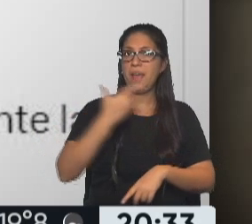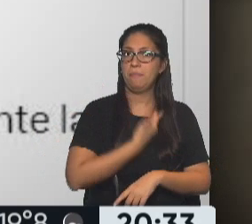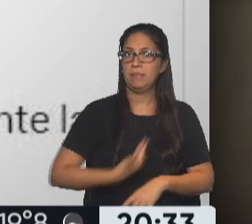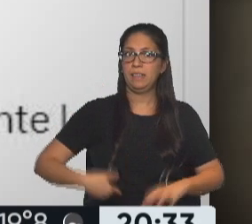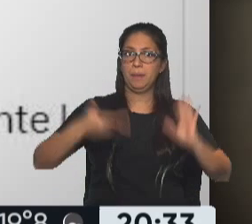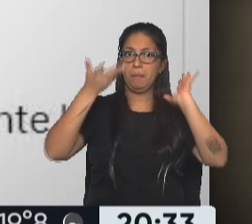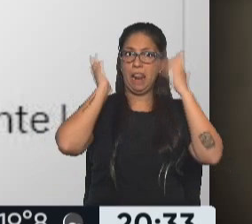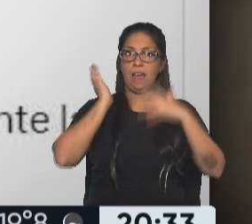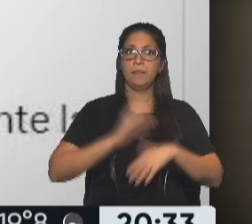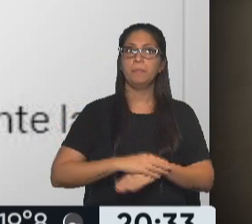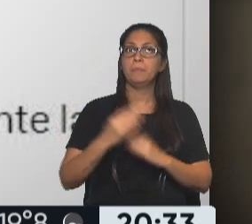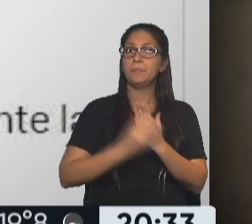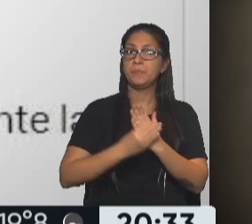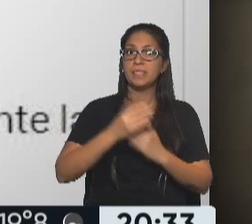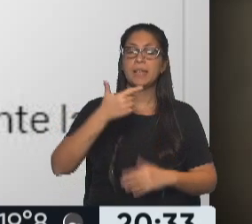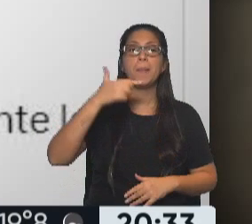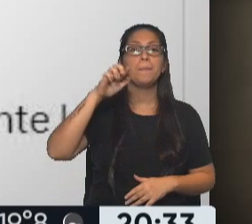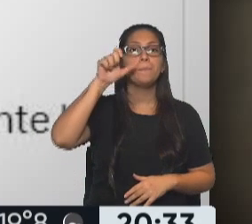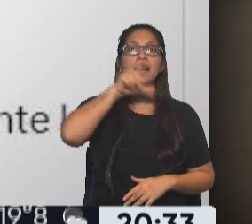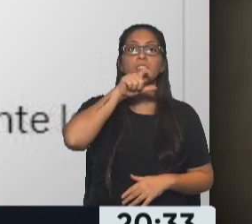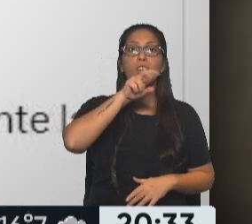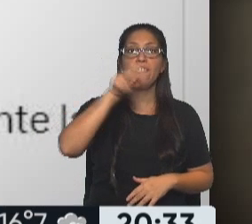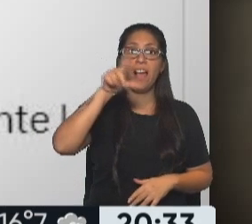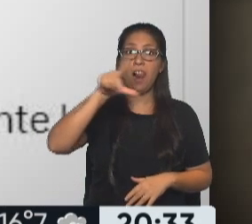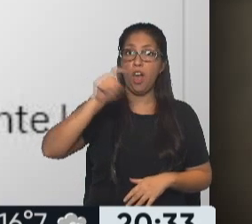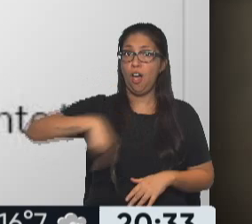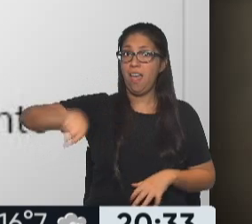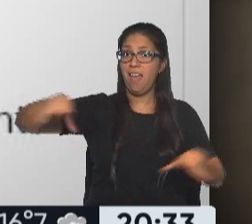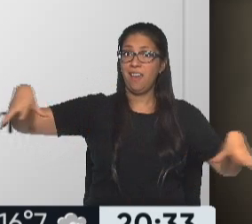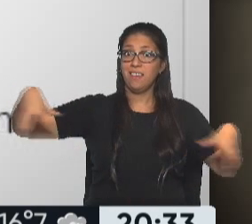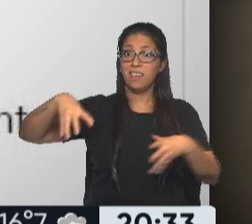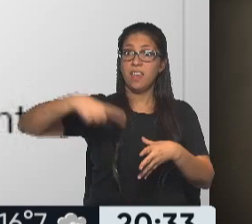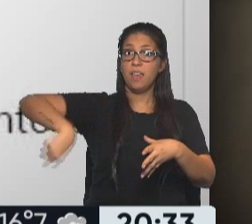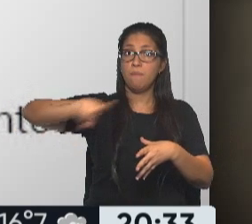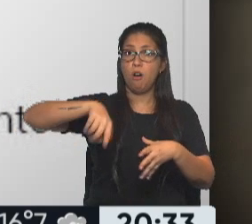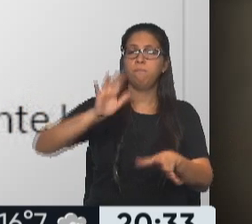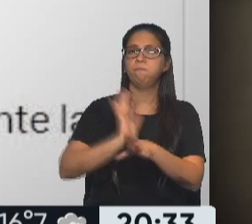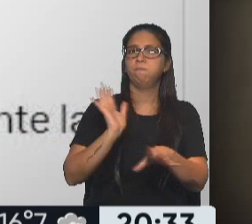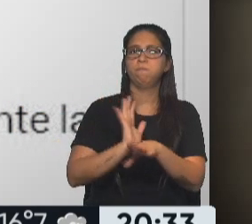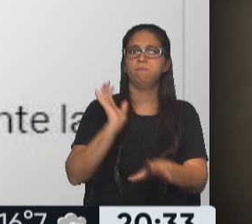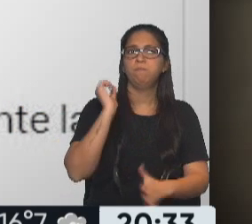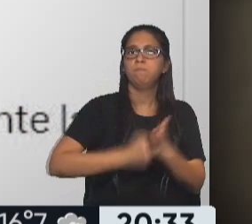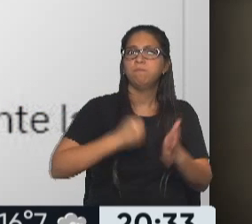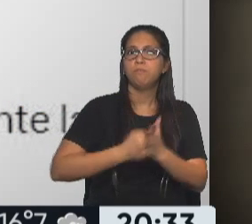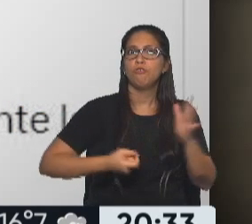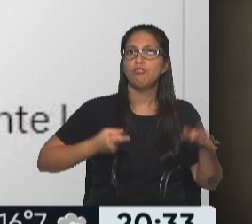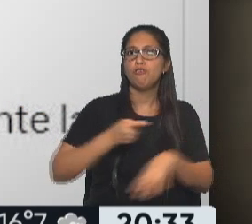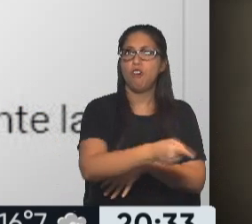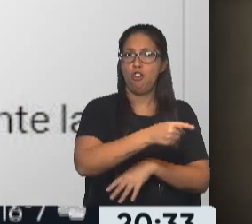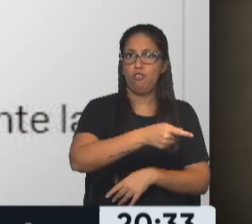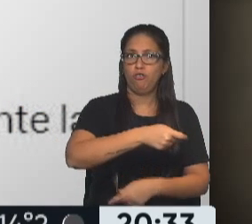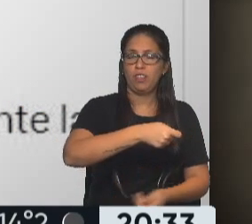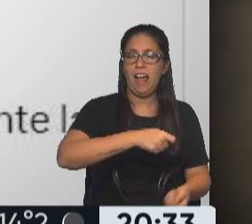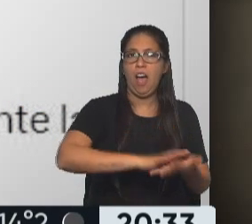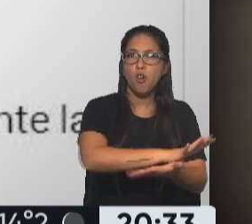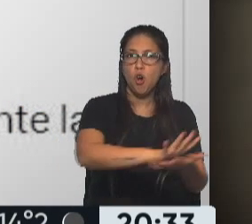Javier Milei. La ministra Sandra Petovelo y todo su equipo están dando una batalla contra la corrupción como nunca